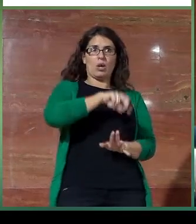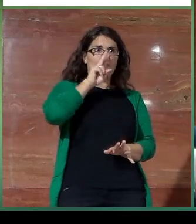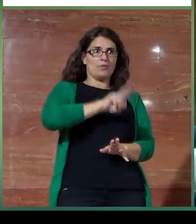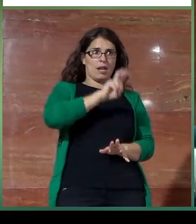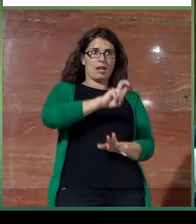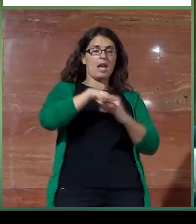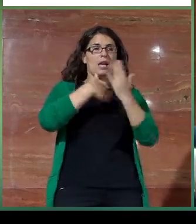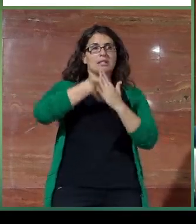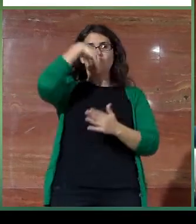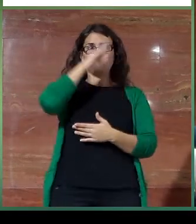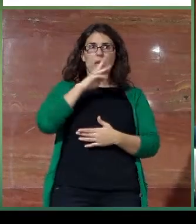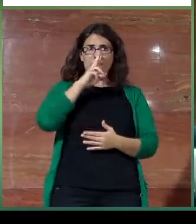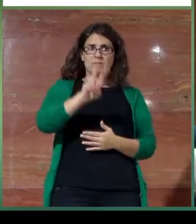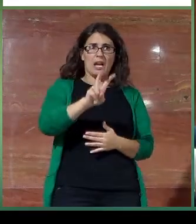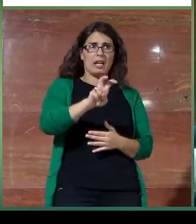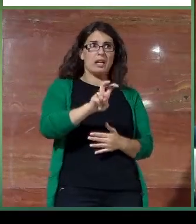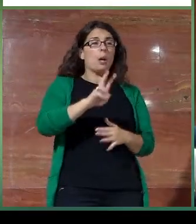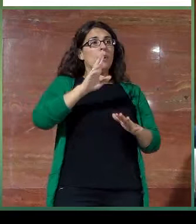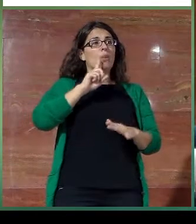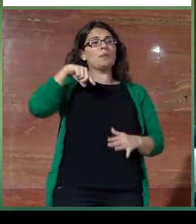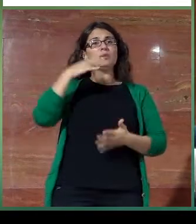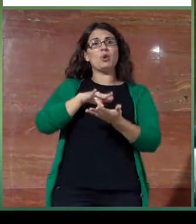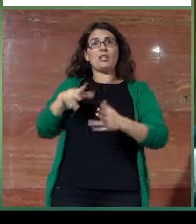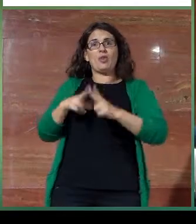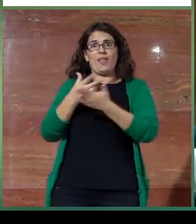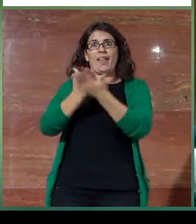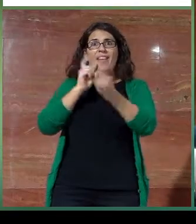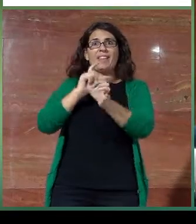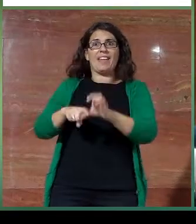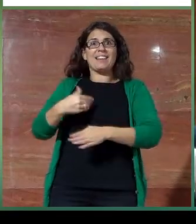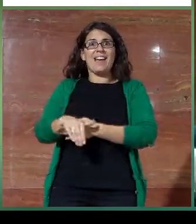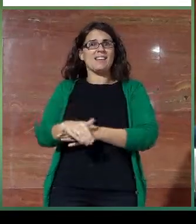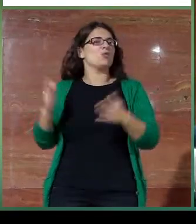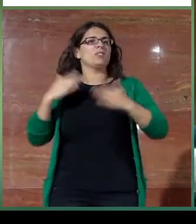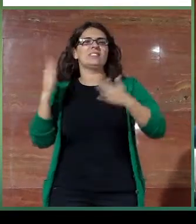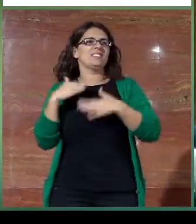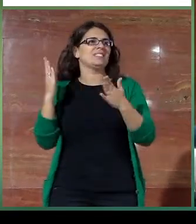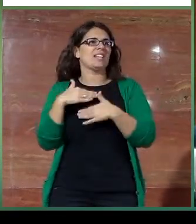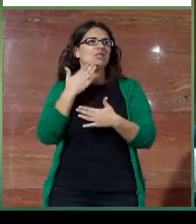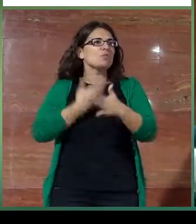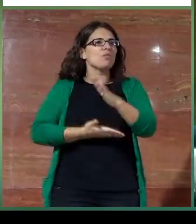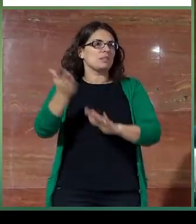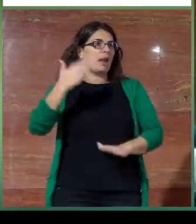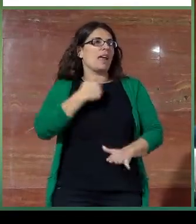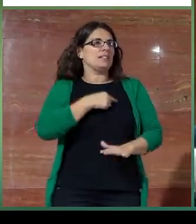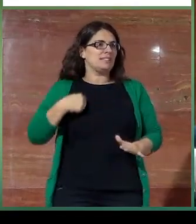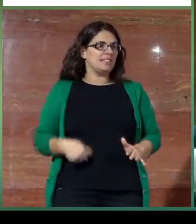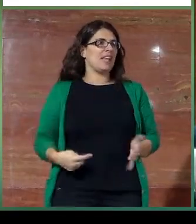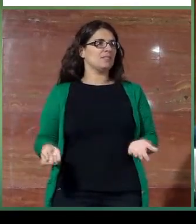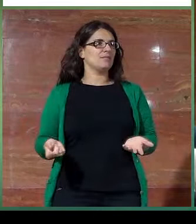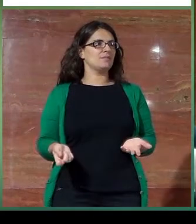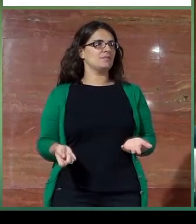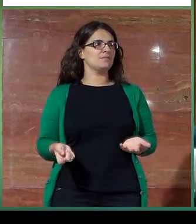sus padres les son válidos, pero que cuando llegan a la calle no existen. Es como si salieran a China.